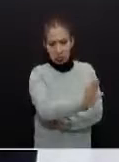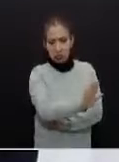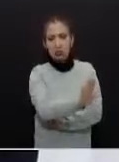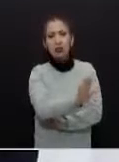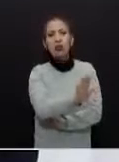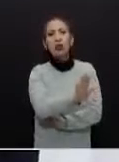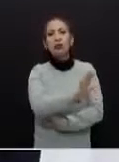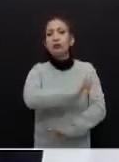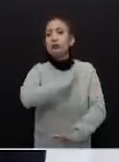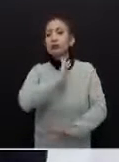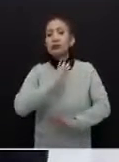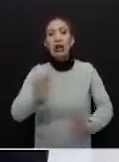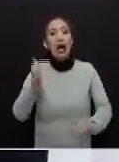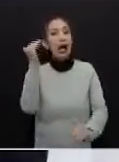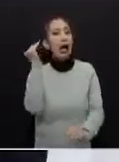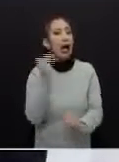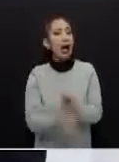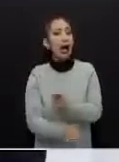Se termina